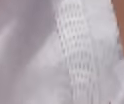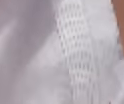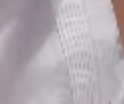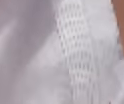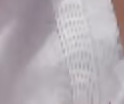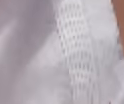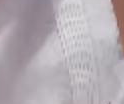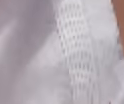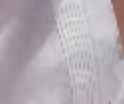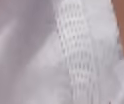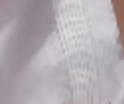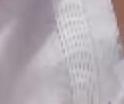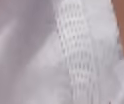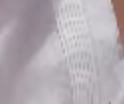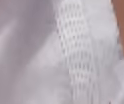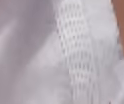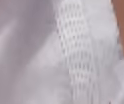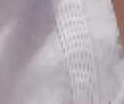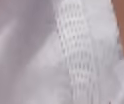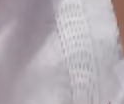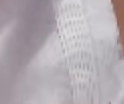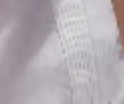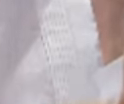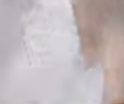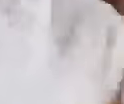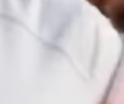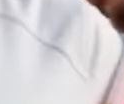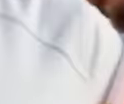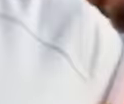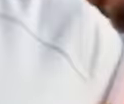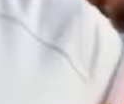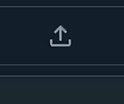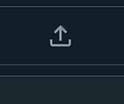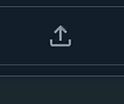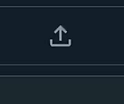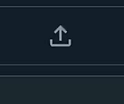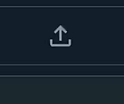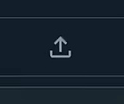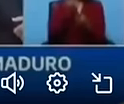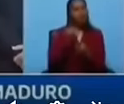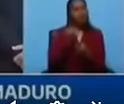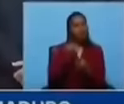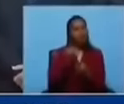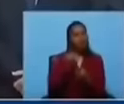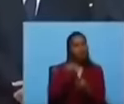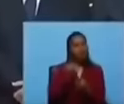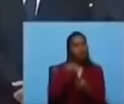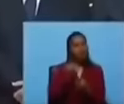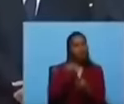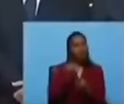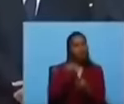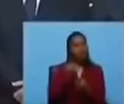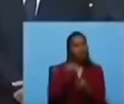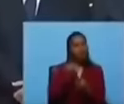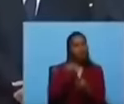paguen dice por sus delitos eso es lo que él mencionaba verdad O sea que Nicolás Maduro está mencionando que haí